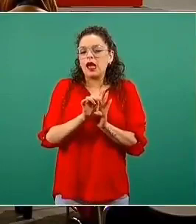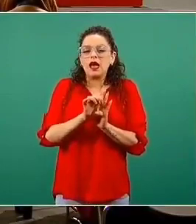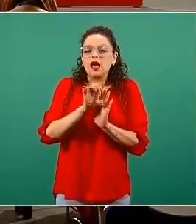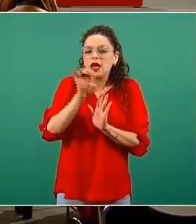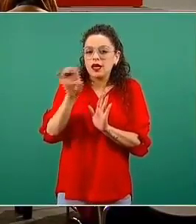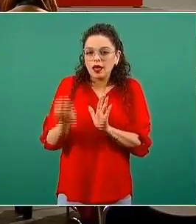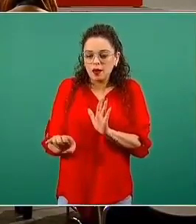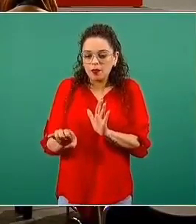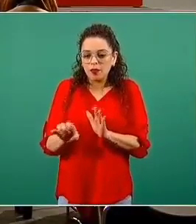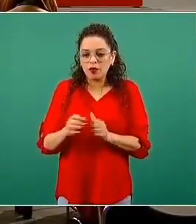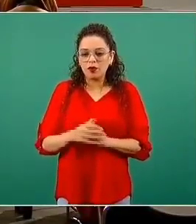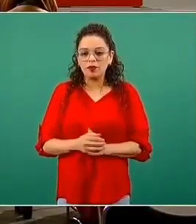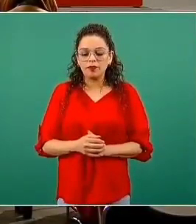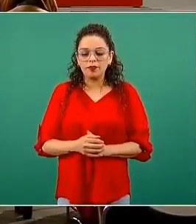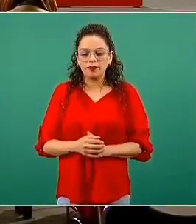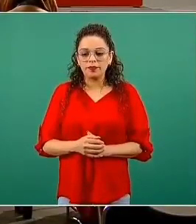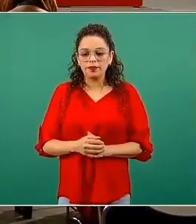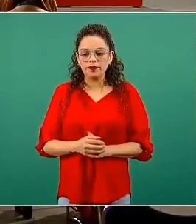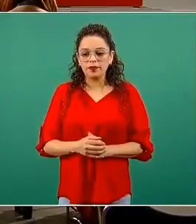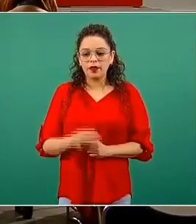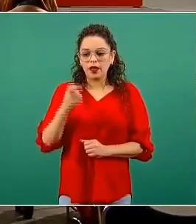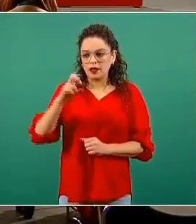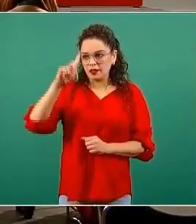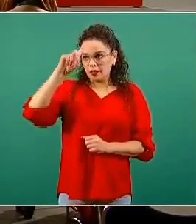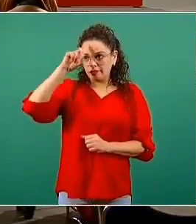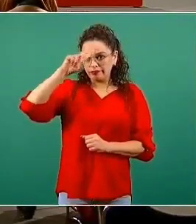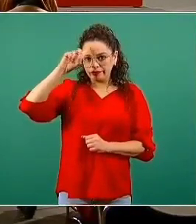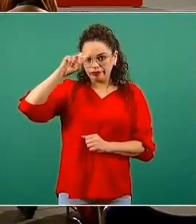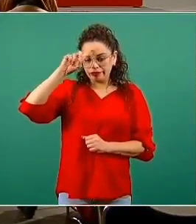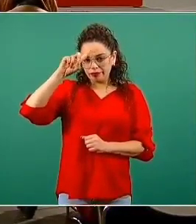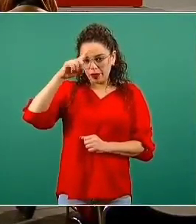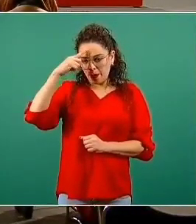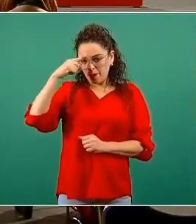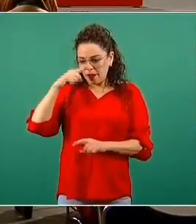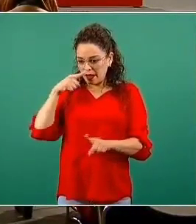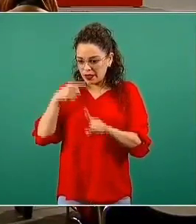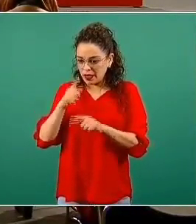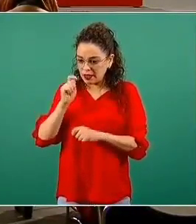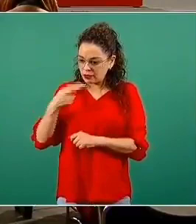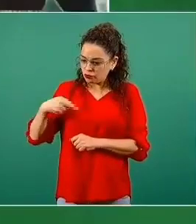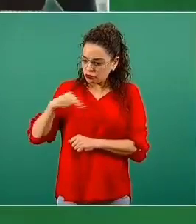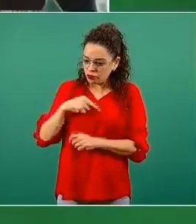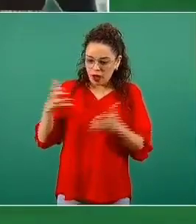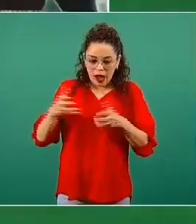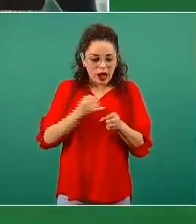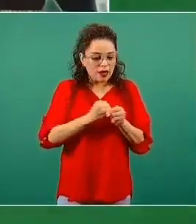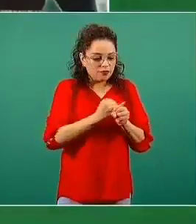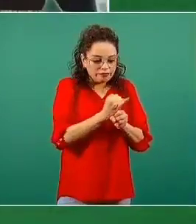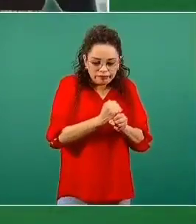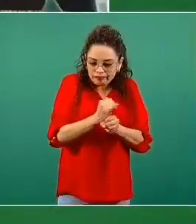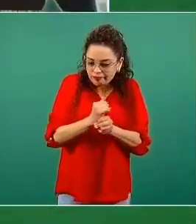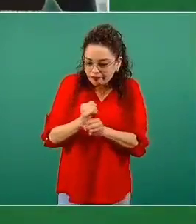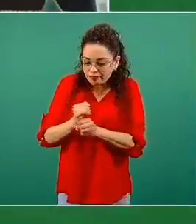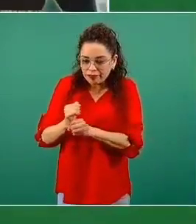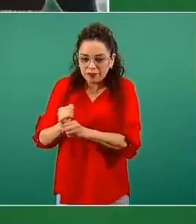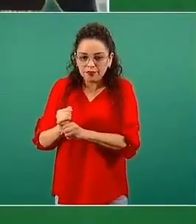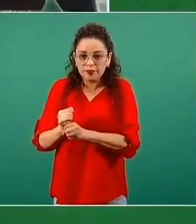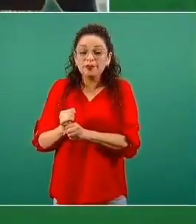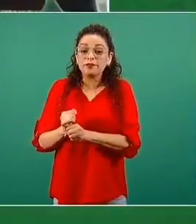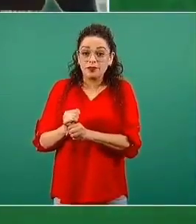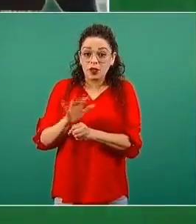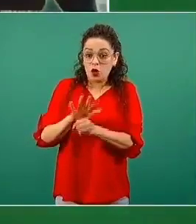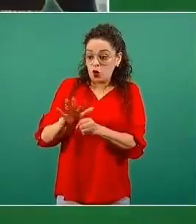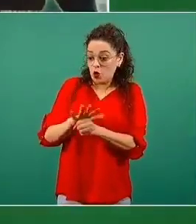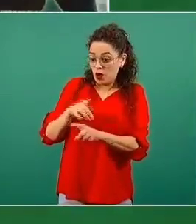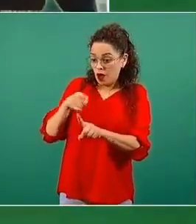recomendaciones y las acciones y investigación que estamos haciendo puede tener impacto a nivel local